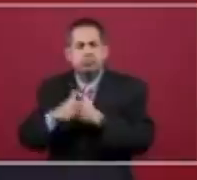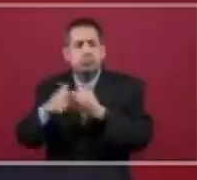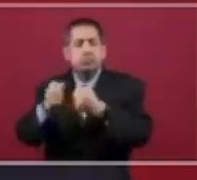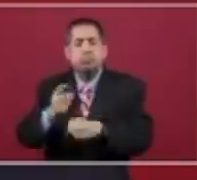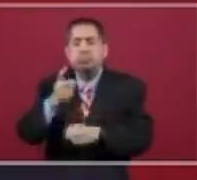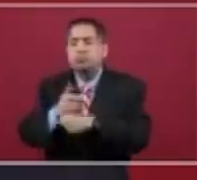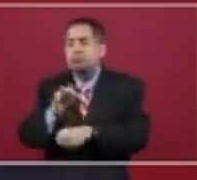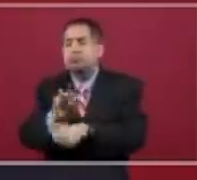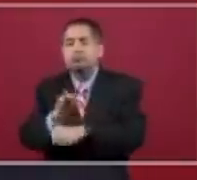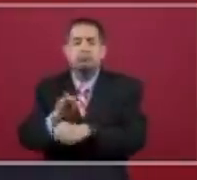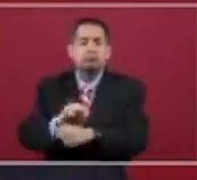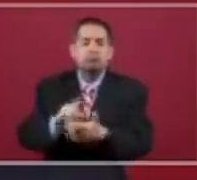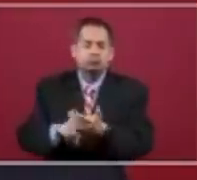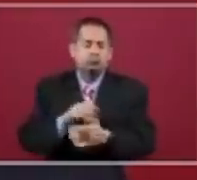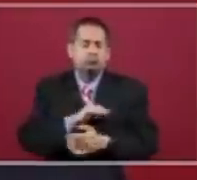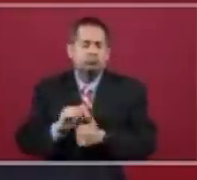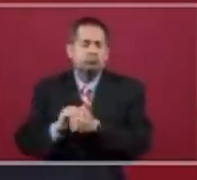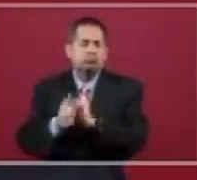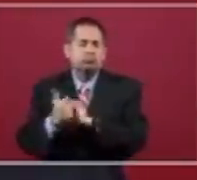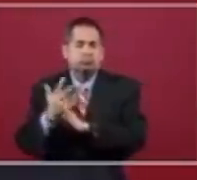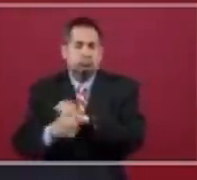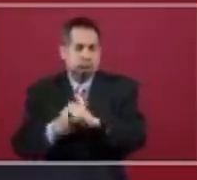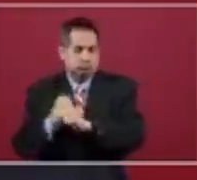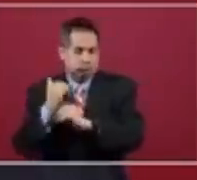seguridad. Lo segundo,